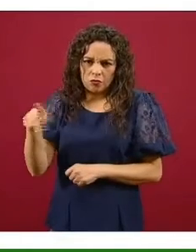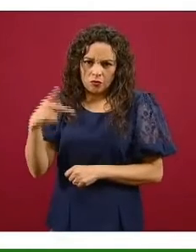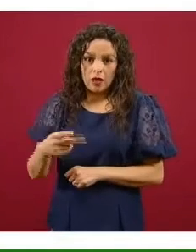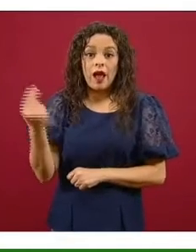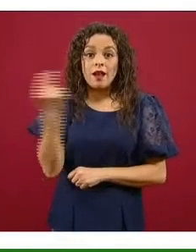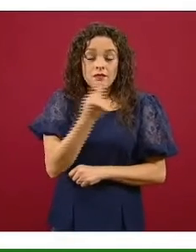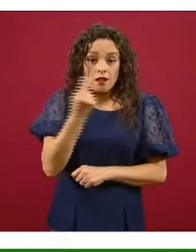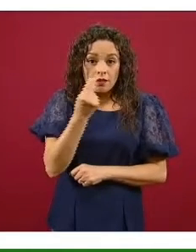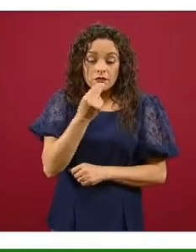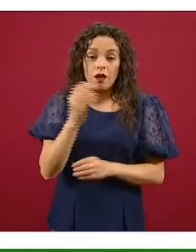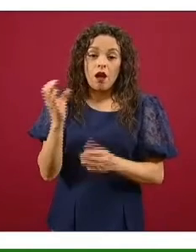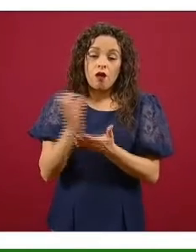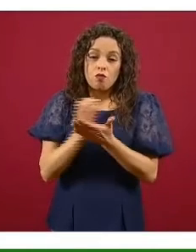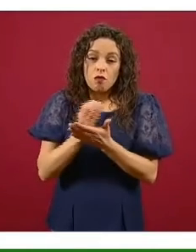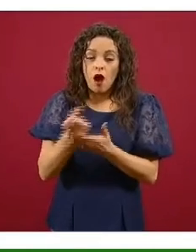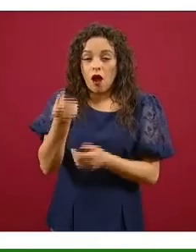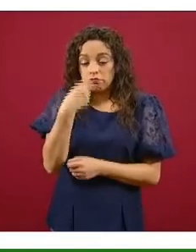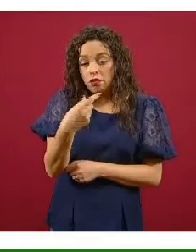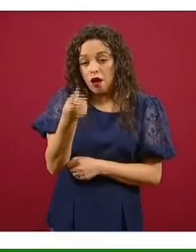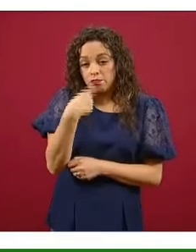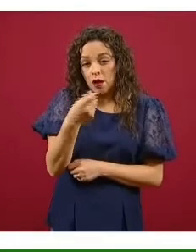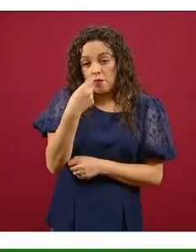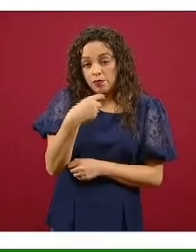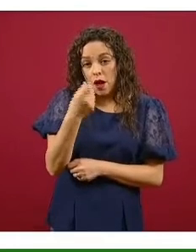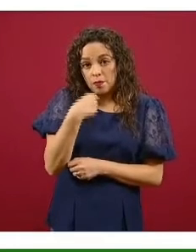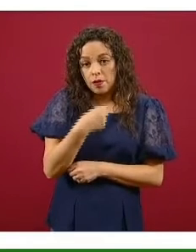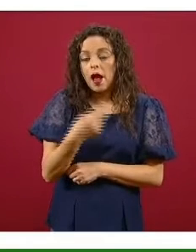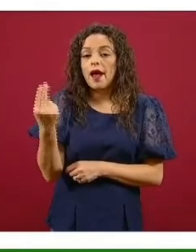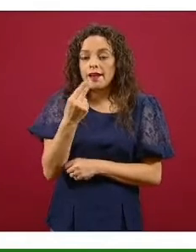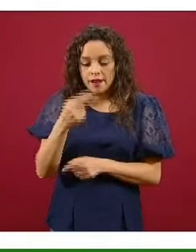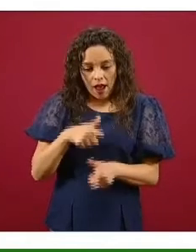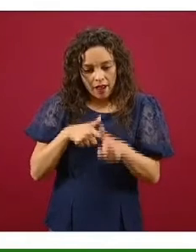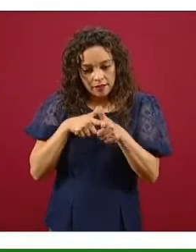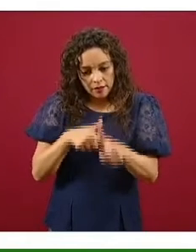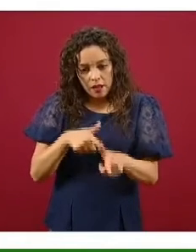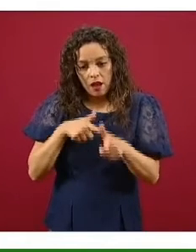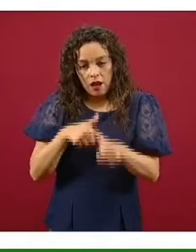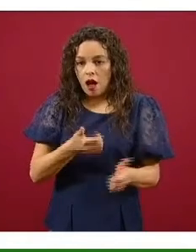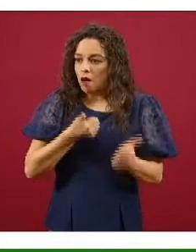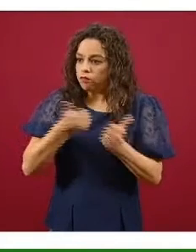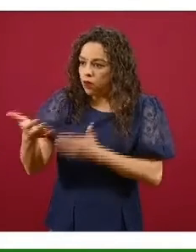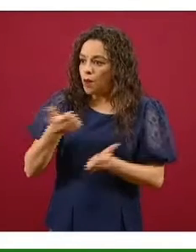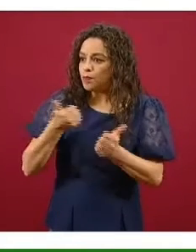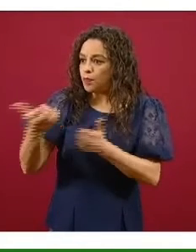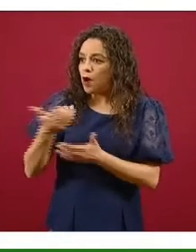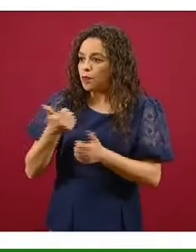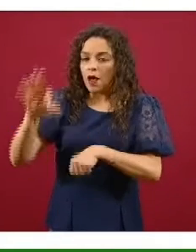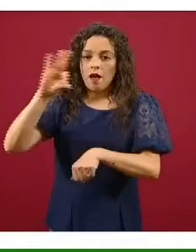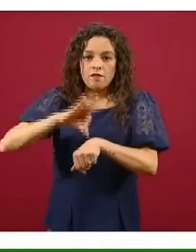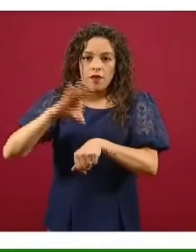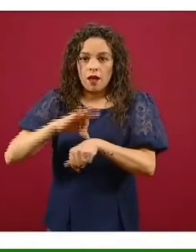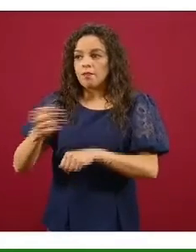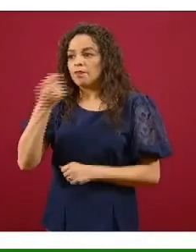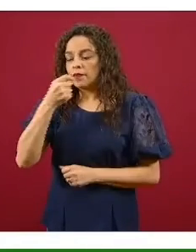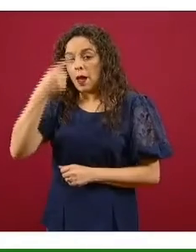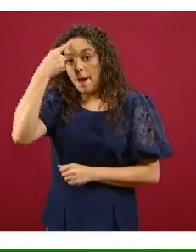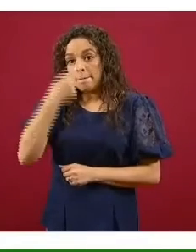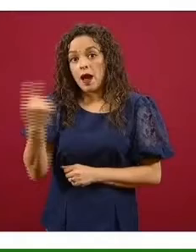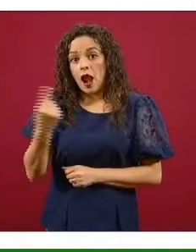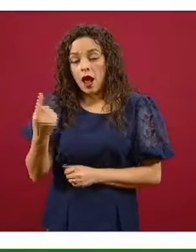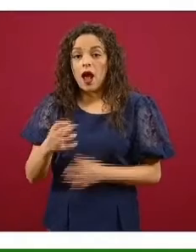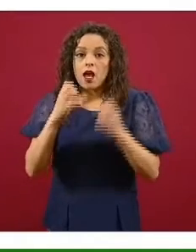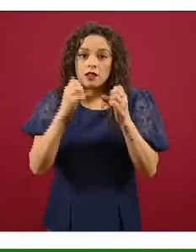tratamiento, pues hay que continuar con el abasto de estos medicamentos para asegurar que las personas